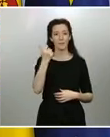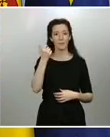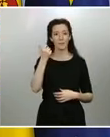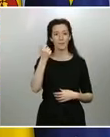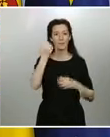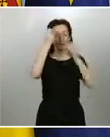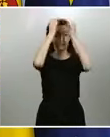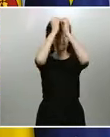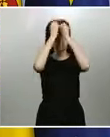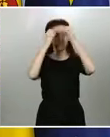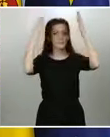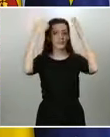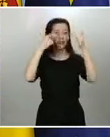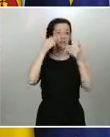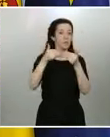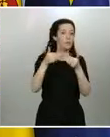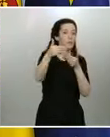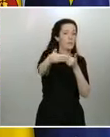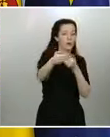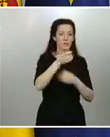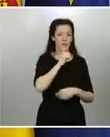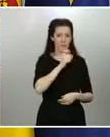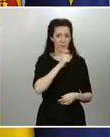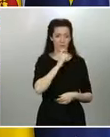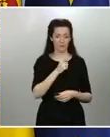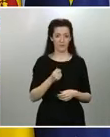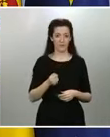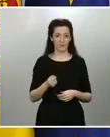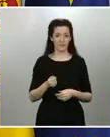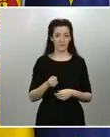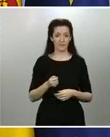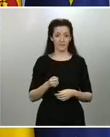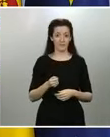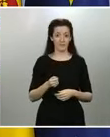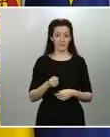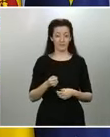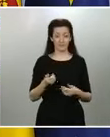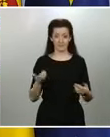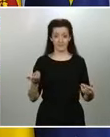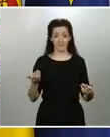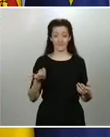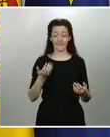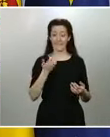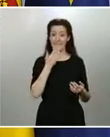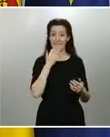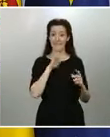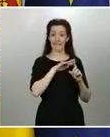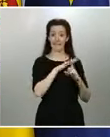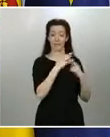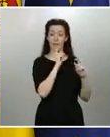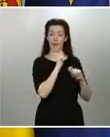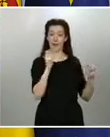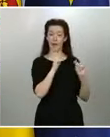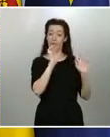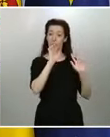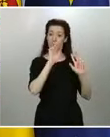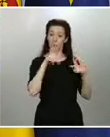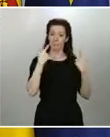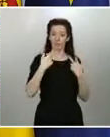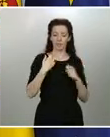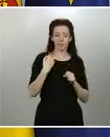el instrumento jurídico que nos ha permitido ser eficaces ser eficaces para llegar a esta situación y plantearnos